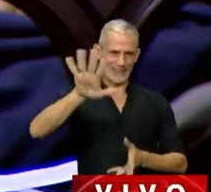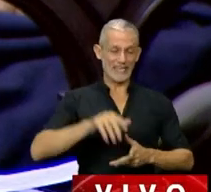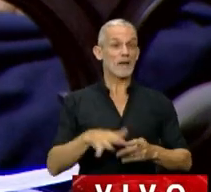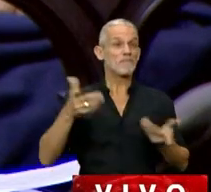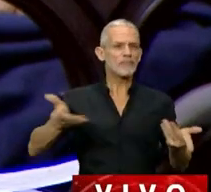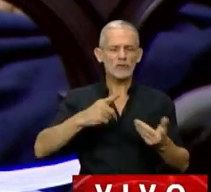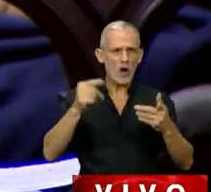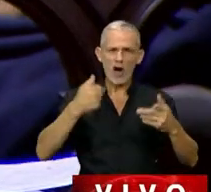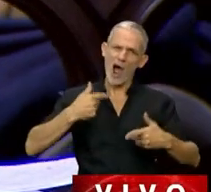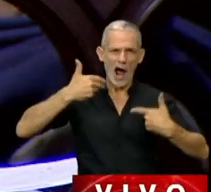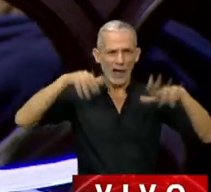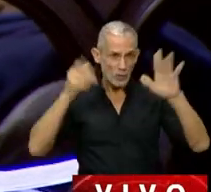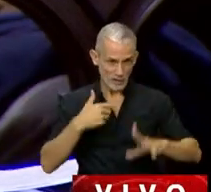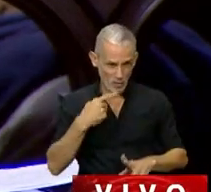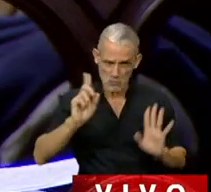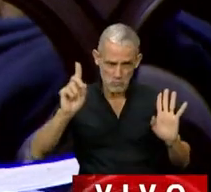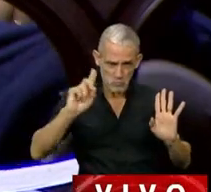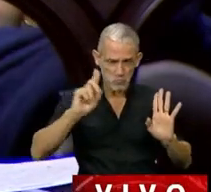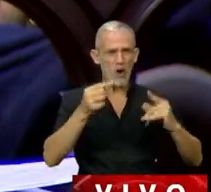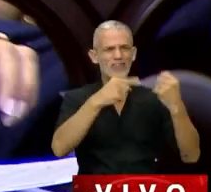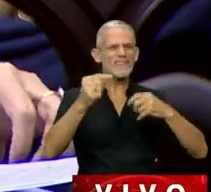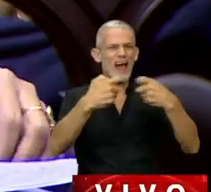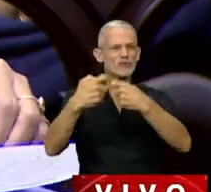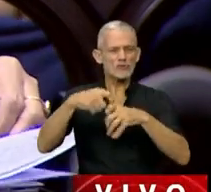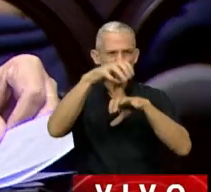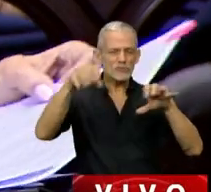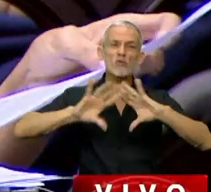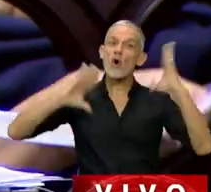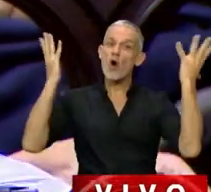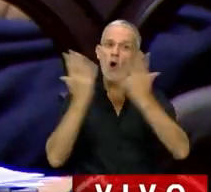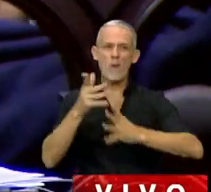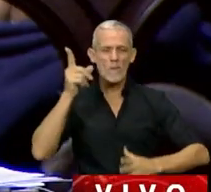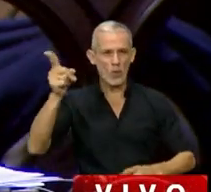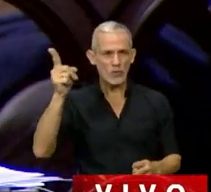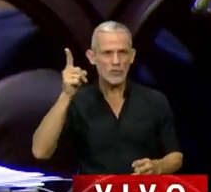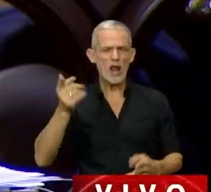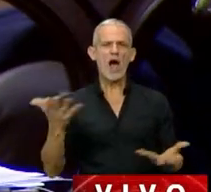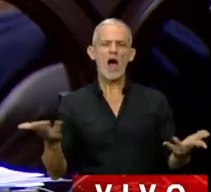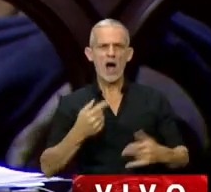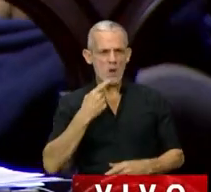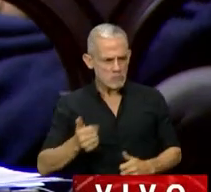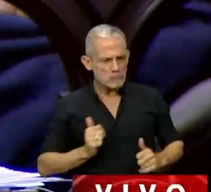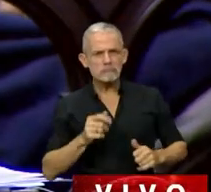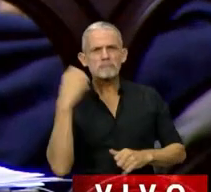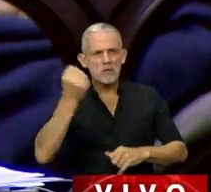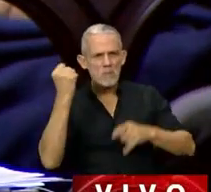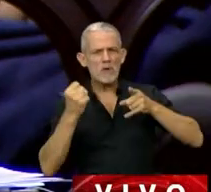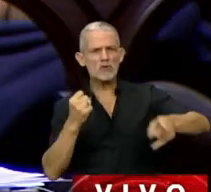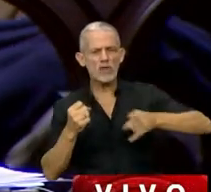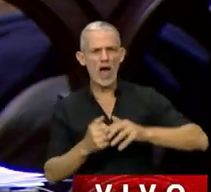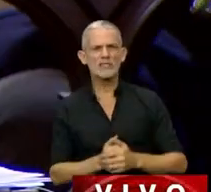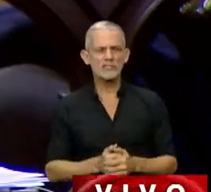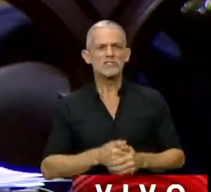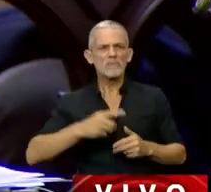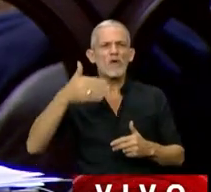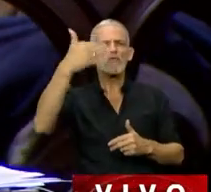esta no es una afirmación casual. Distintas organizaciones mundiales vienen destacando la importancia